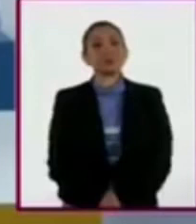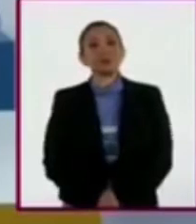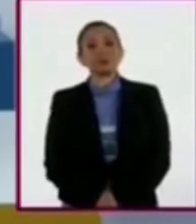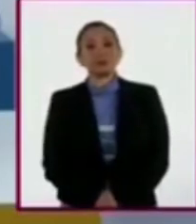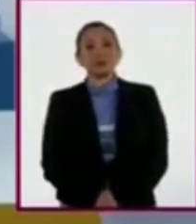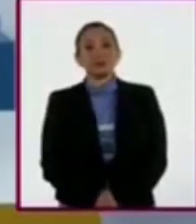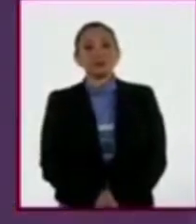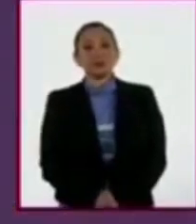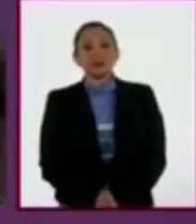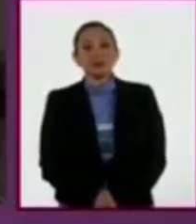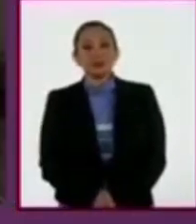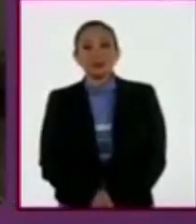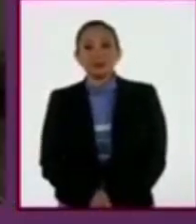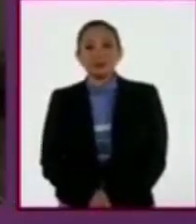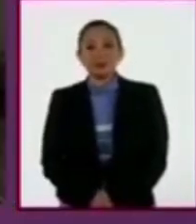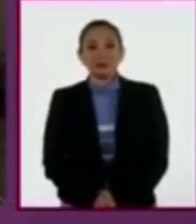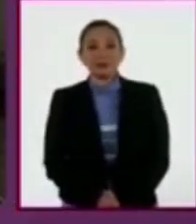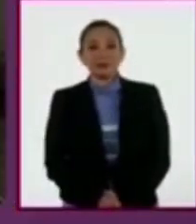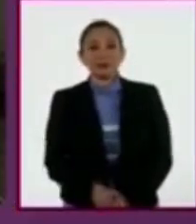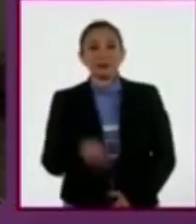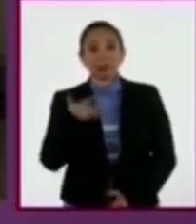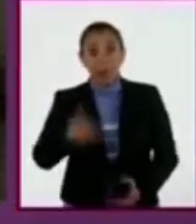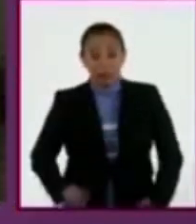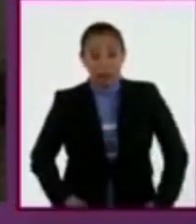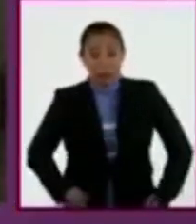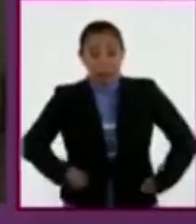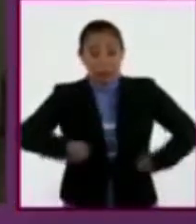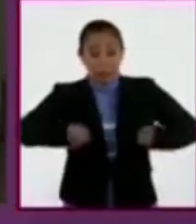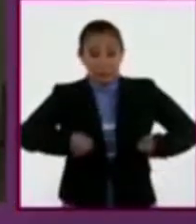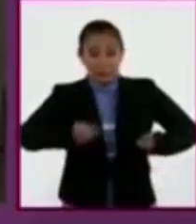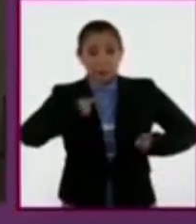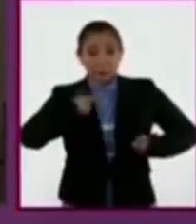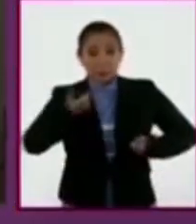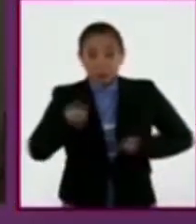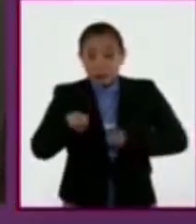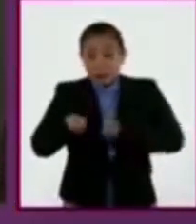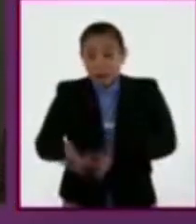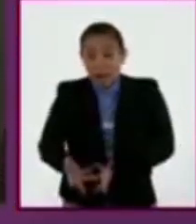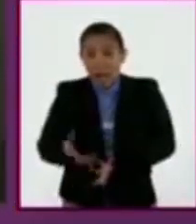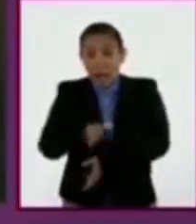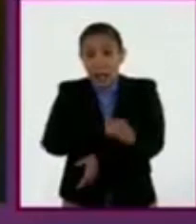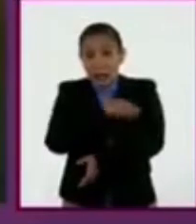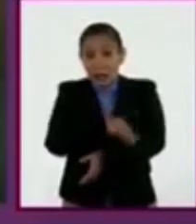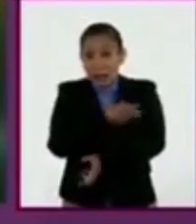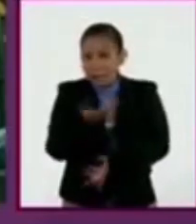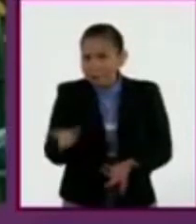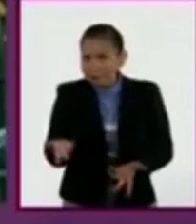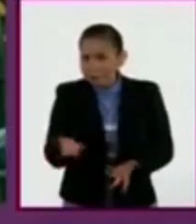viceversa. Al levantar un objeto, ¿le proporcionamos energía?